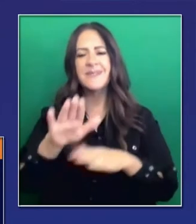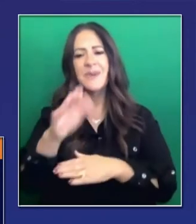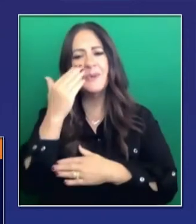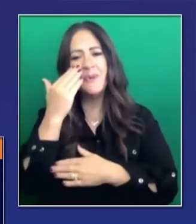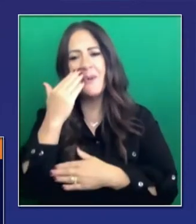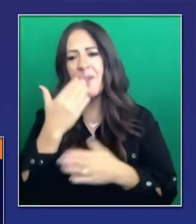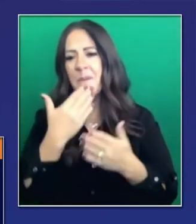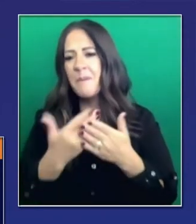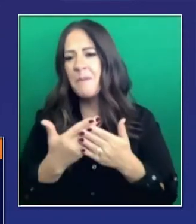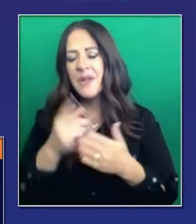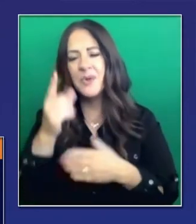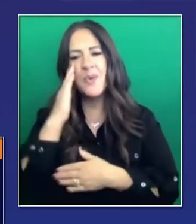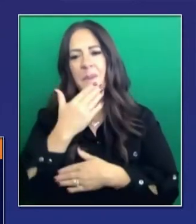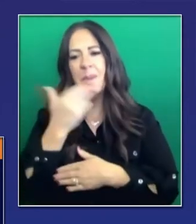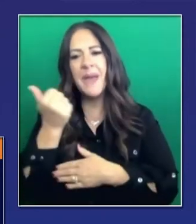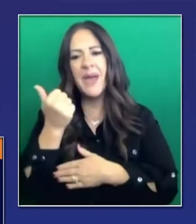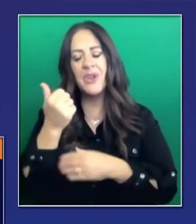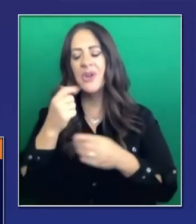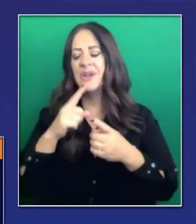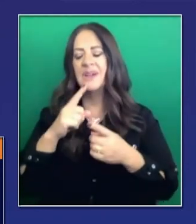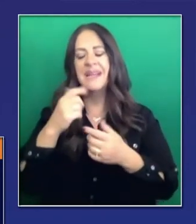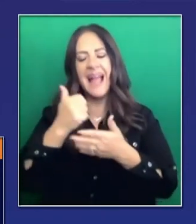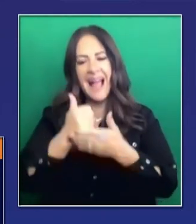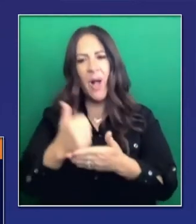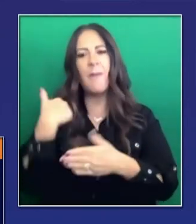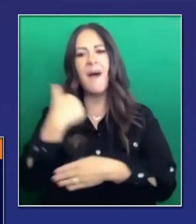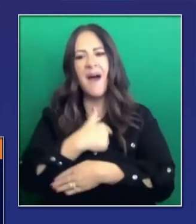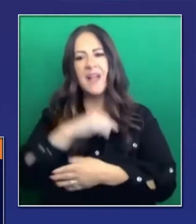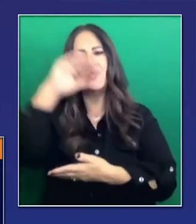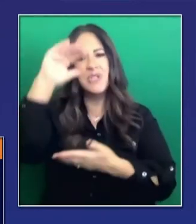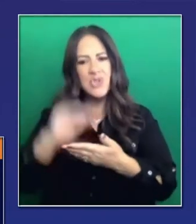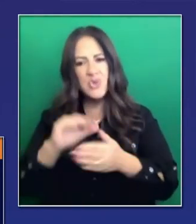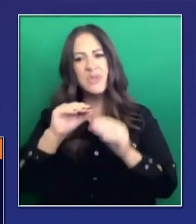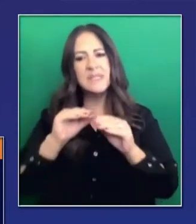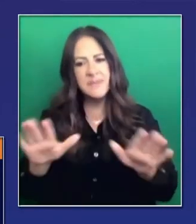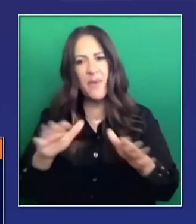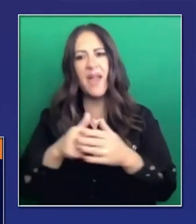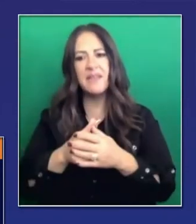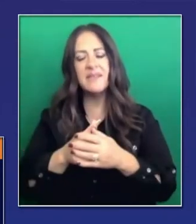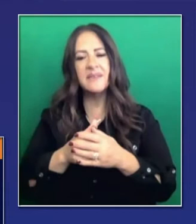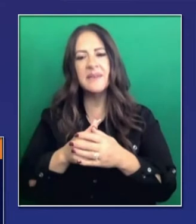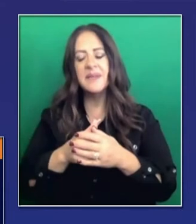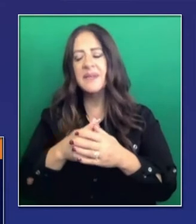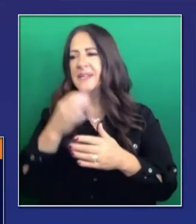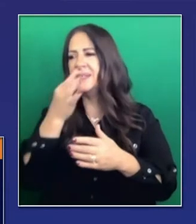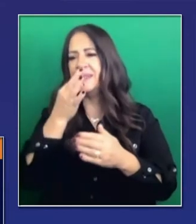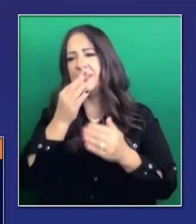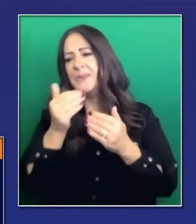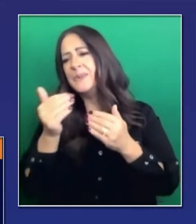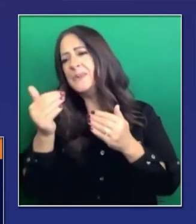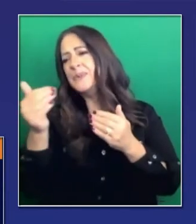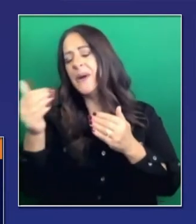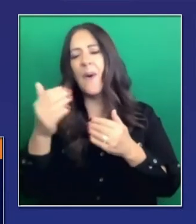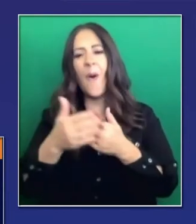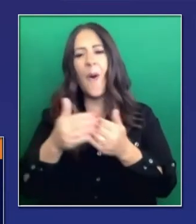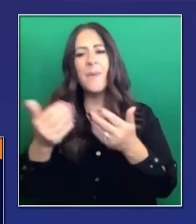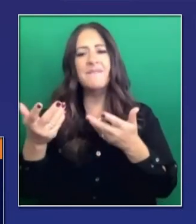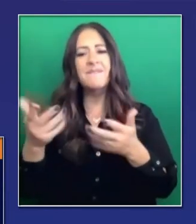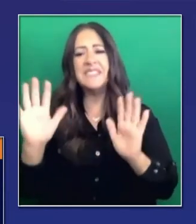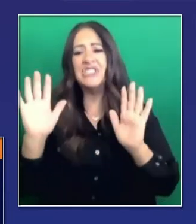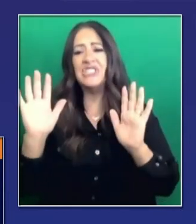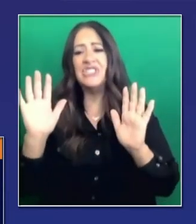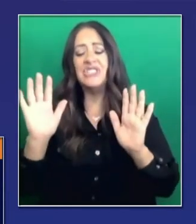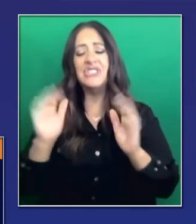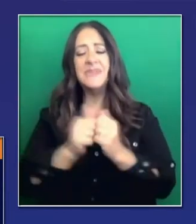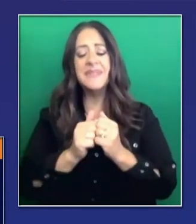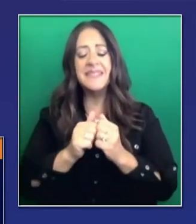común para mitigar la propagación de este virus. La esperanza se ve y se ve la luz al final del